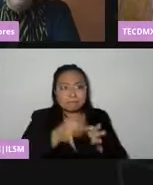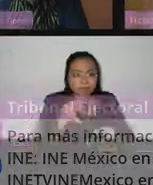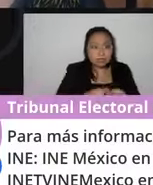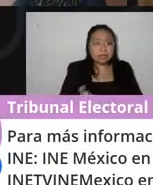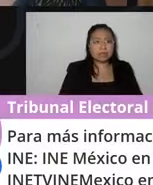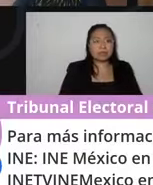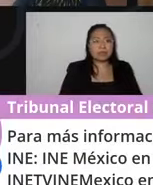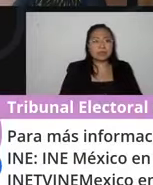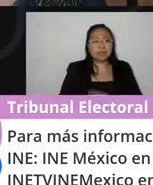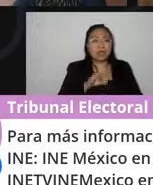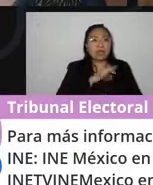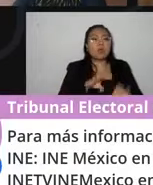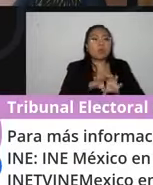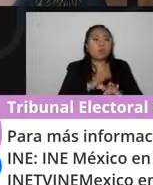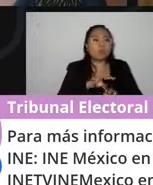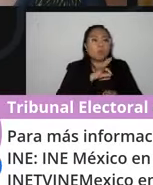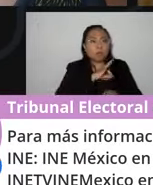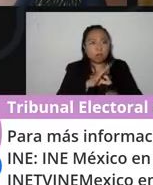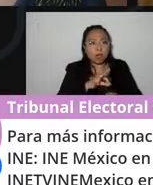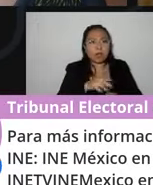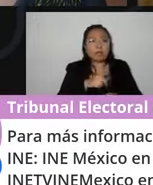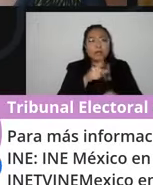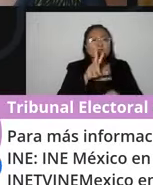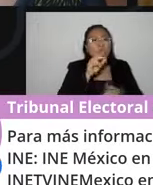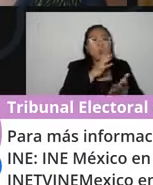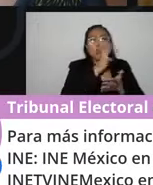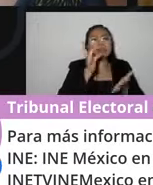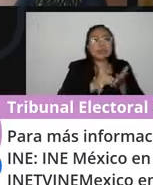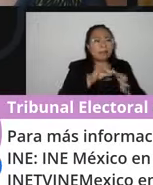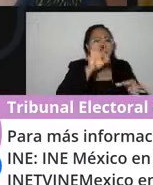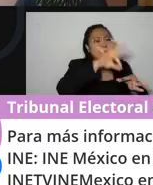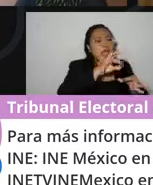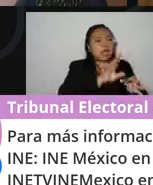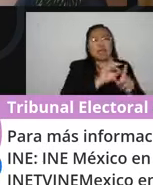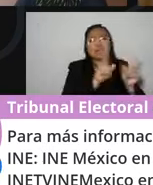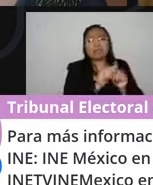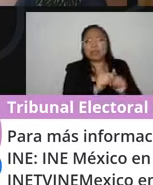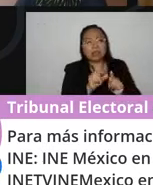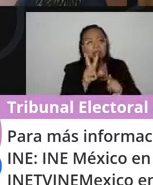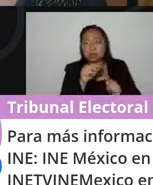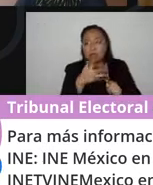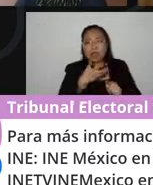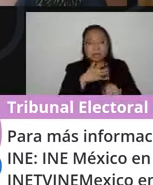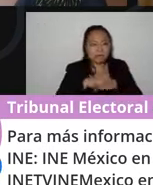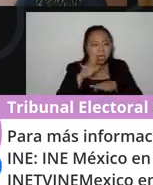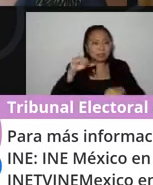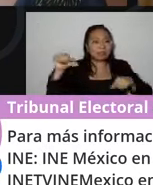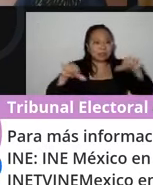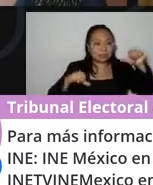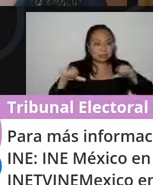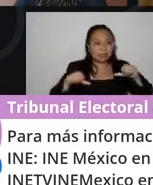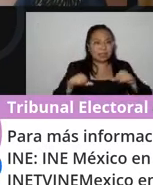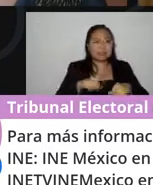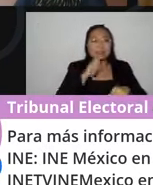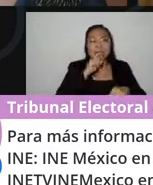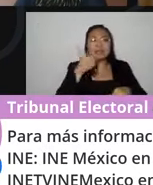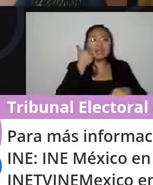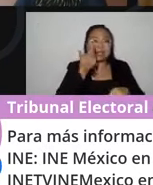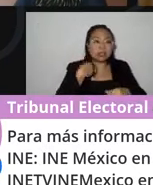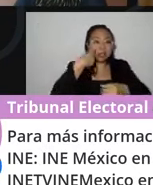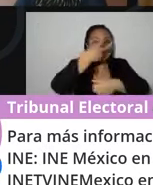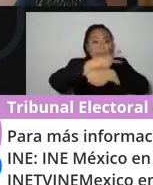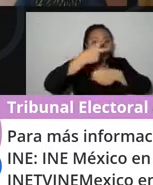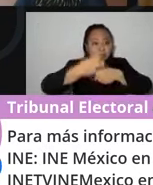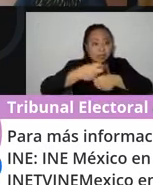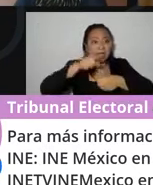sobre cómo su participación no se limita nada más a buscar en las elecciones. Y quiero aprovechar también el espacio para invitarlas, invitarlos